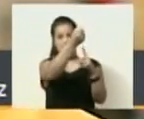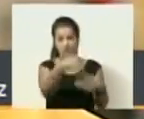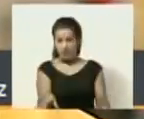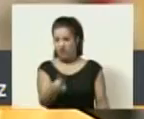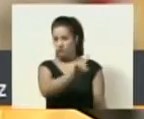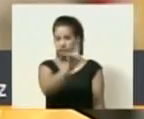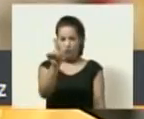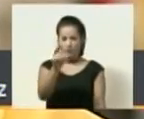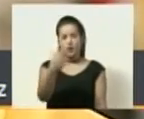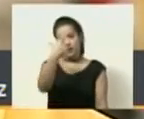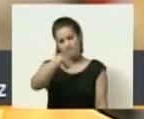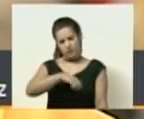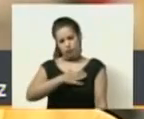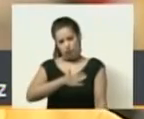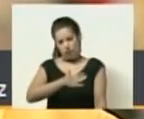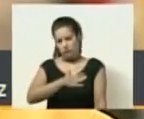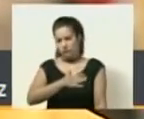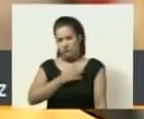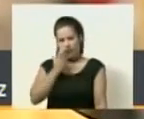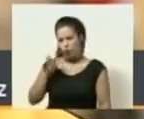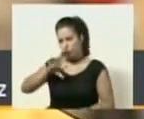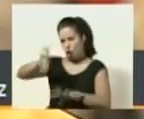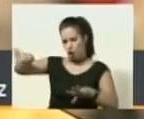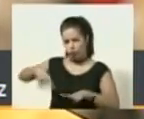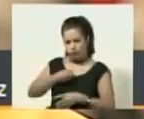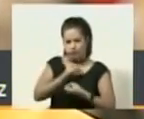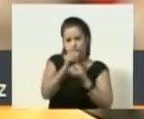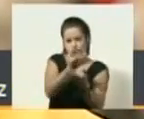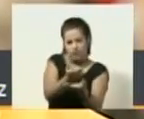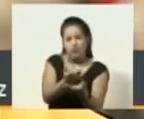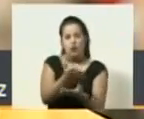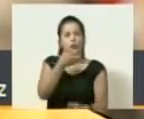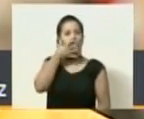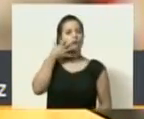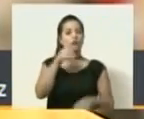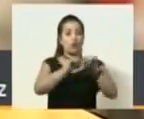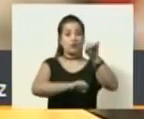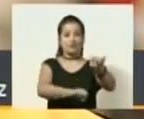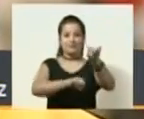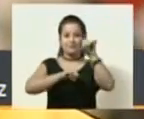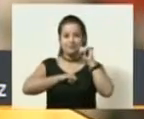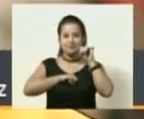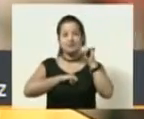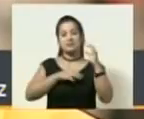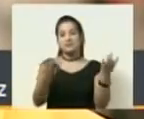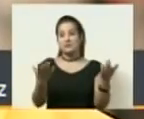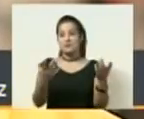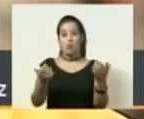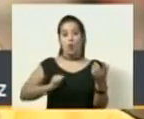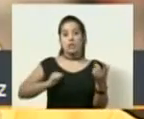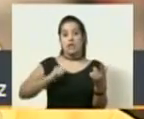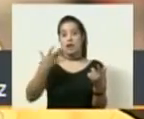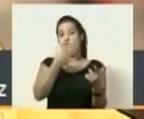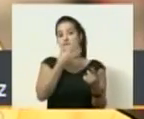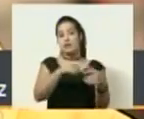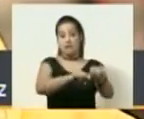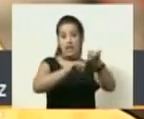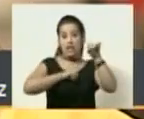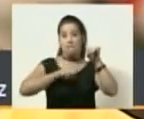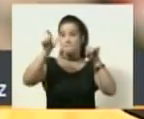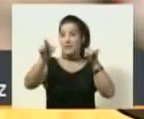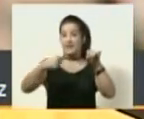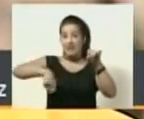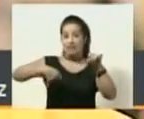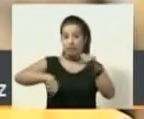Personalmente, y creo que hablo por todos, nos sentimos muy orgullosos de recibir el título, porque no cualquiera recibe el título de un presidente. Y